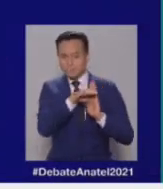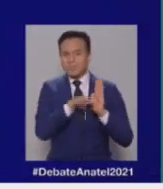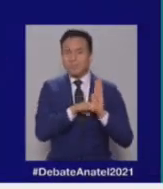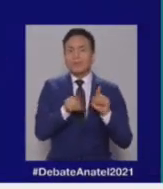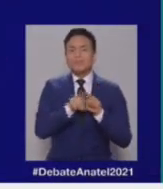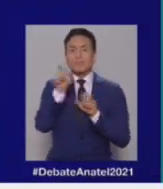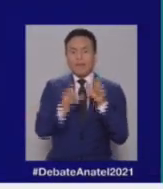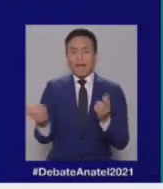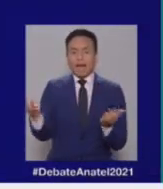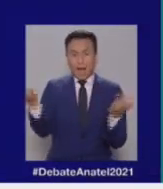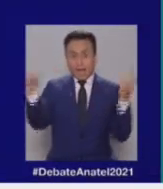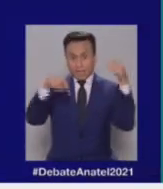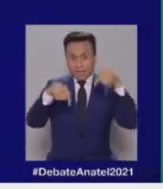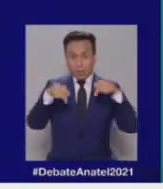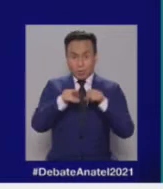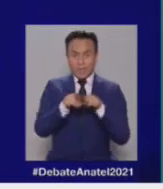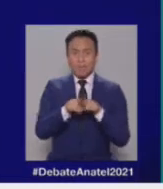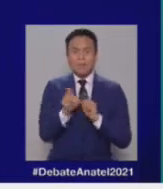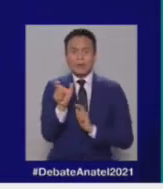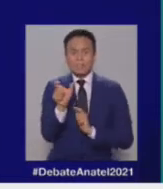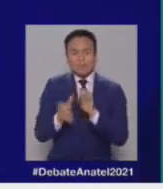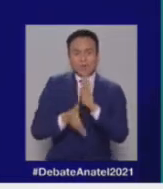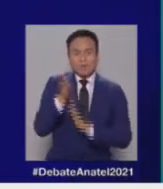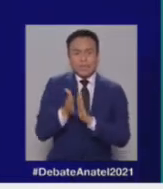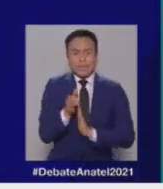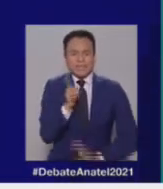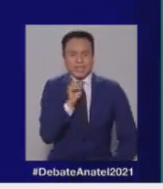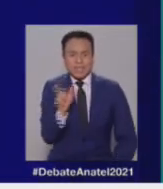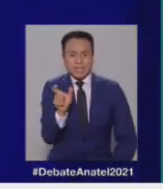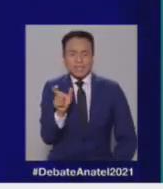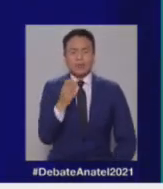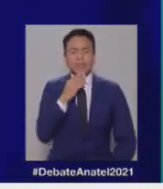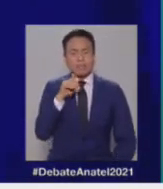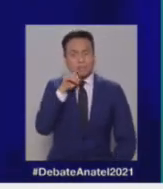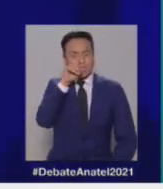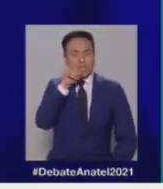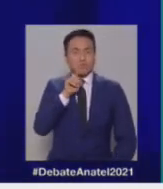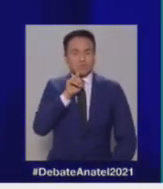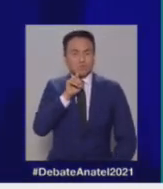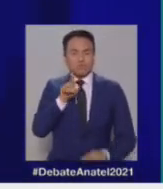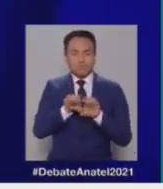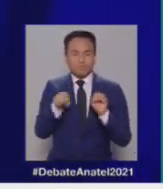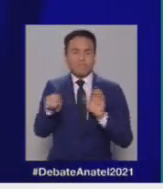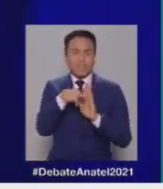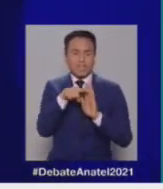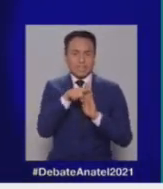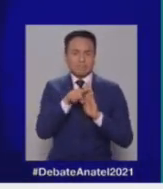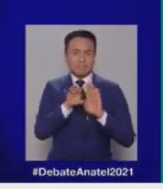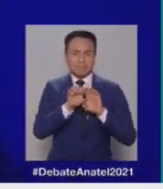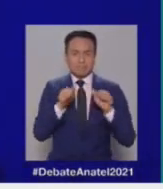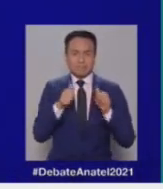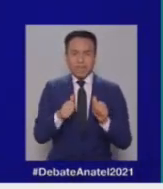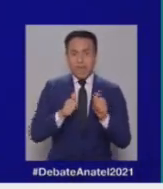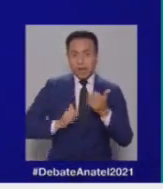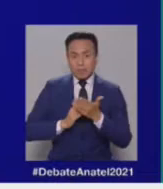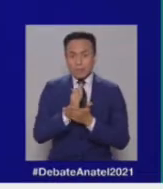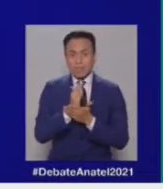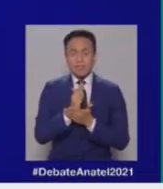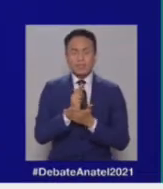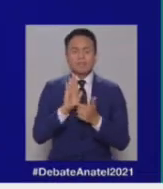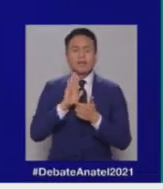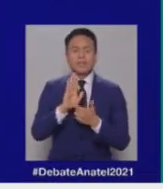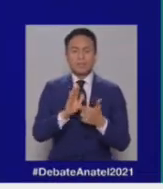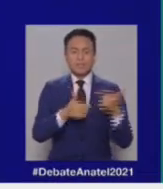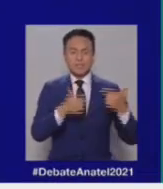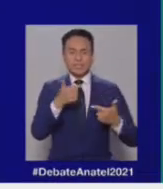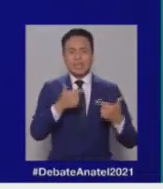muchas necesidades, hay muchas inquietudes, hay muchas desigualdades que han venido siendo planteadas durante el último tiempo, particularmente en los